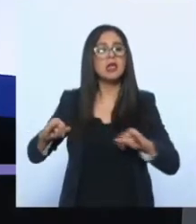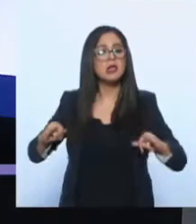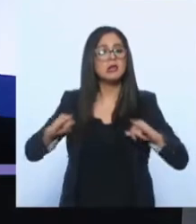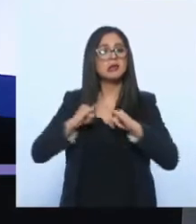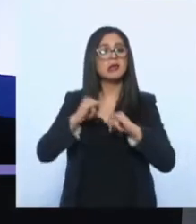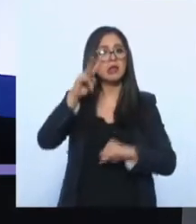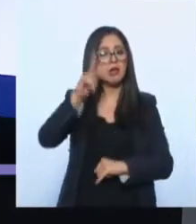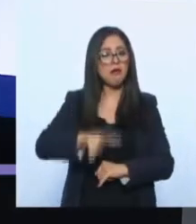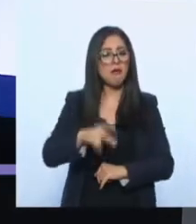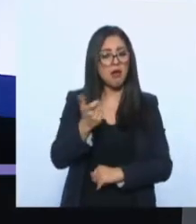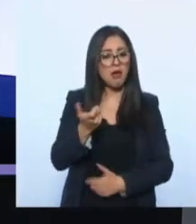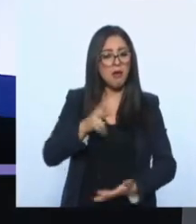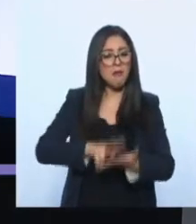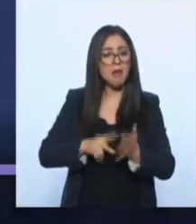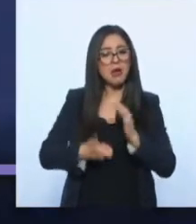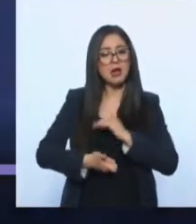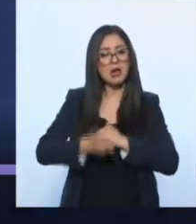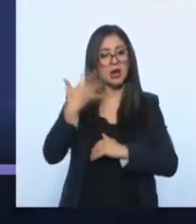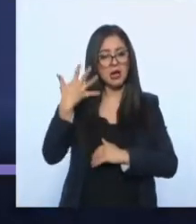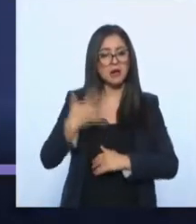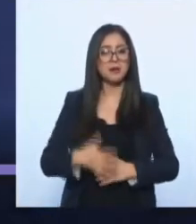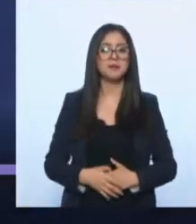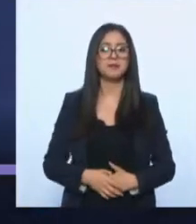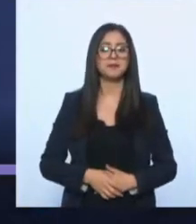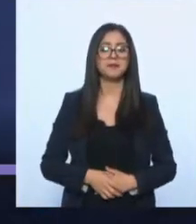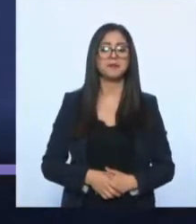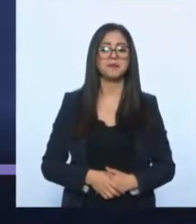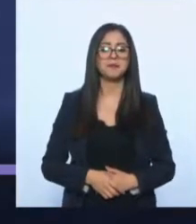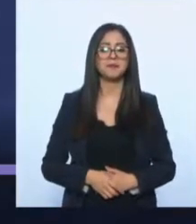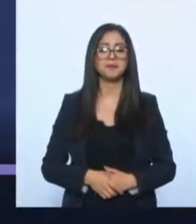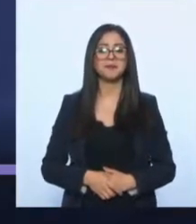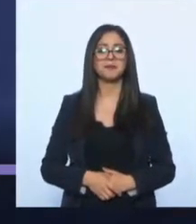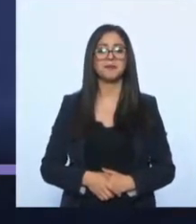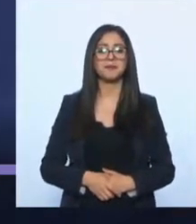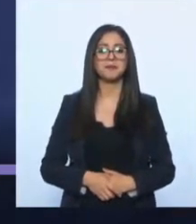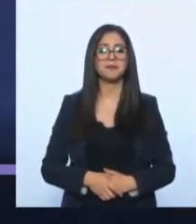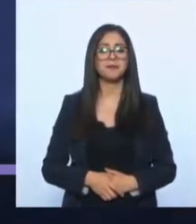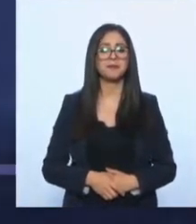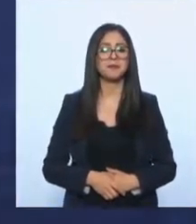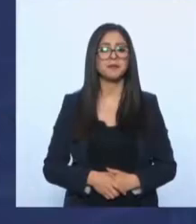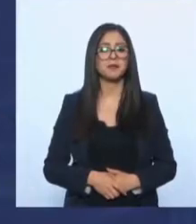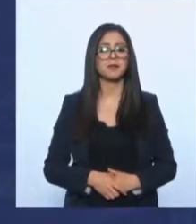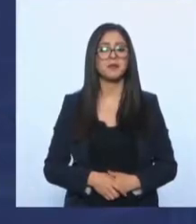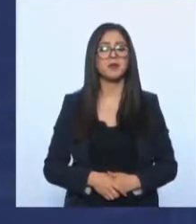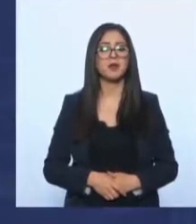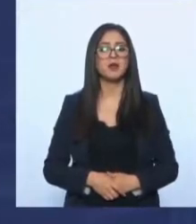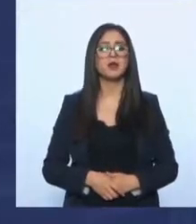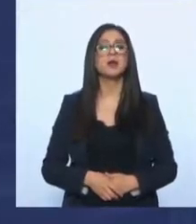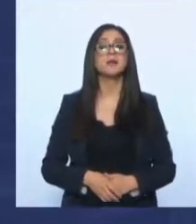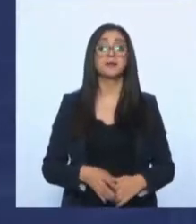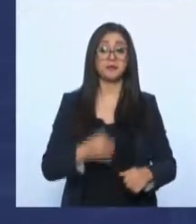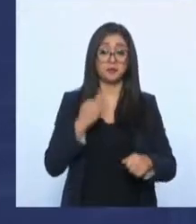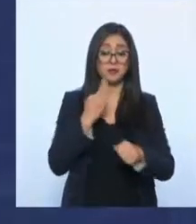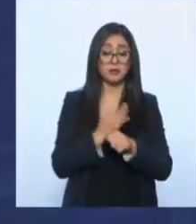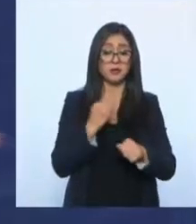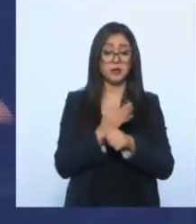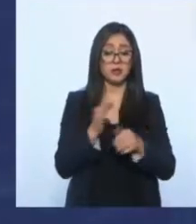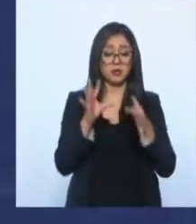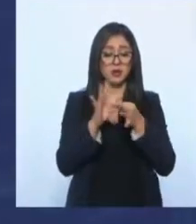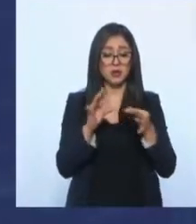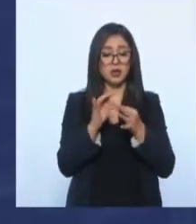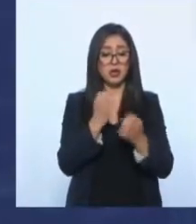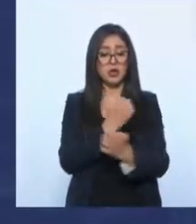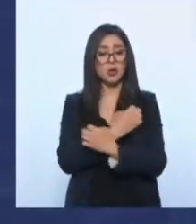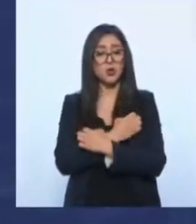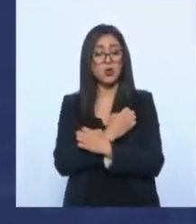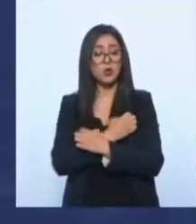altas colegiaturas. Sí, de hecho, bueno, es un hecho que hablando de educación pública, pues tan solo la UNAM es